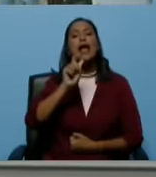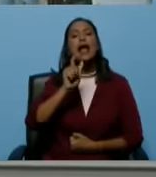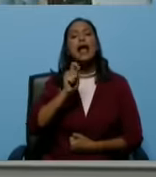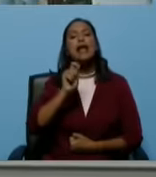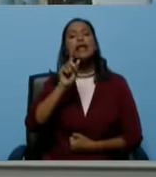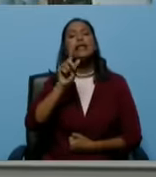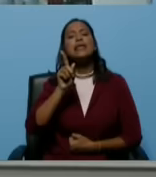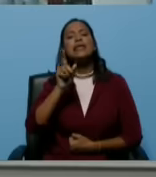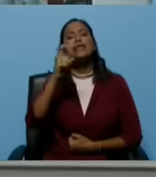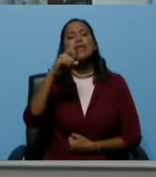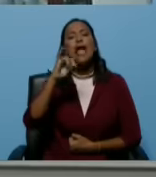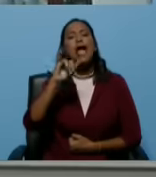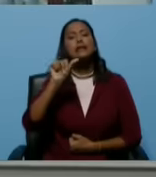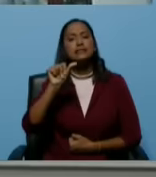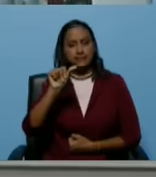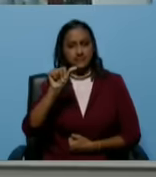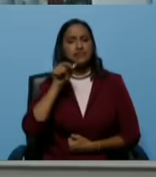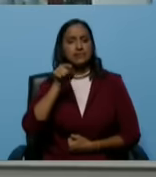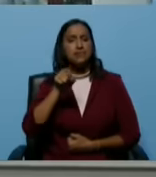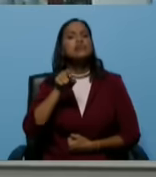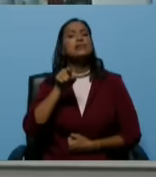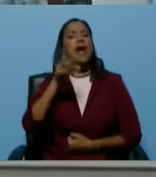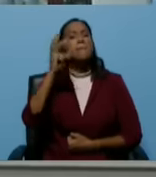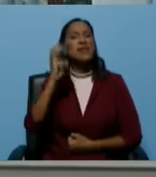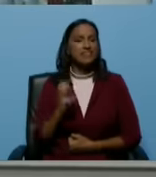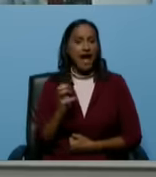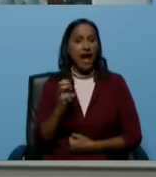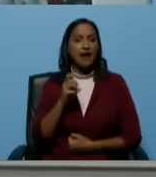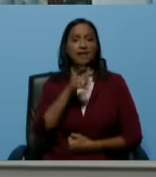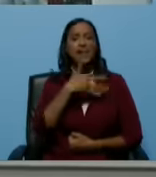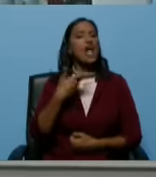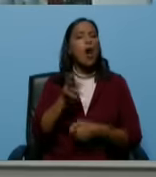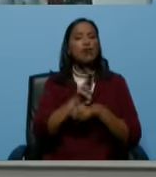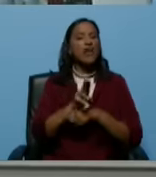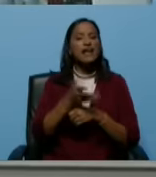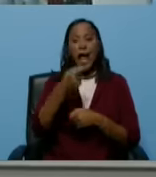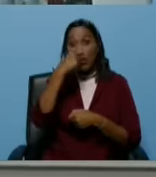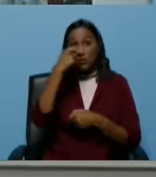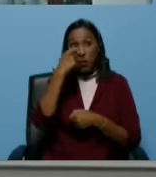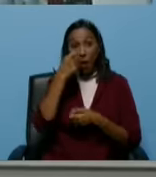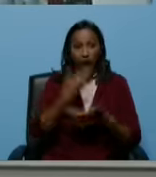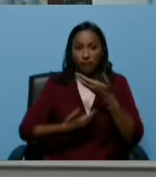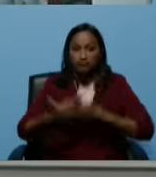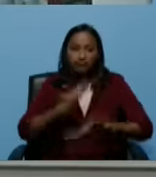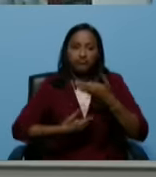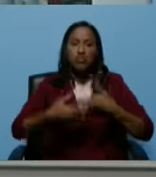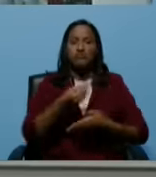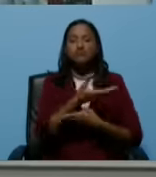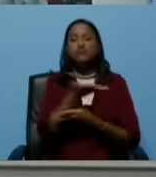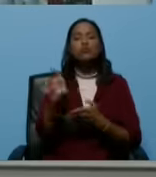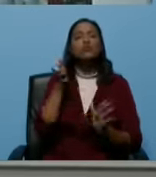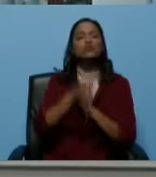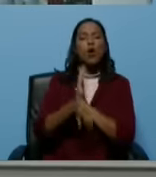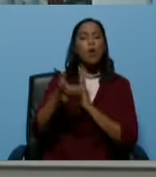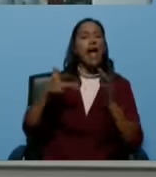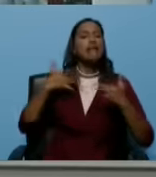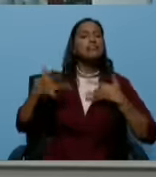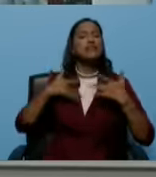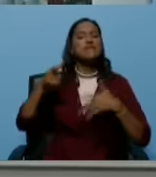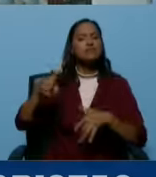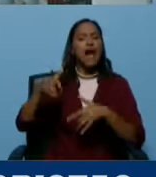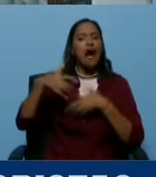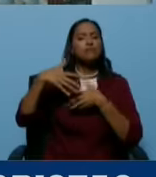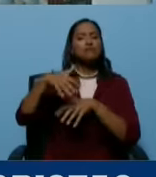droga, oigan bien, con el objetivo de perpetrar actos terroristas en una actividad opositora